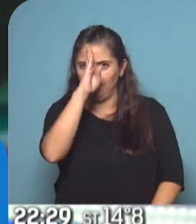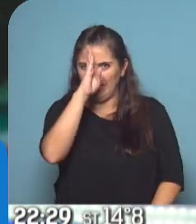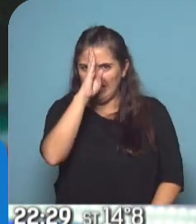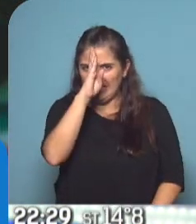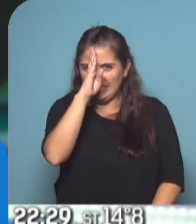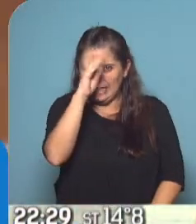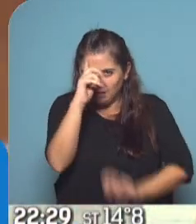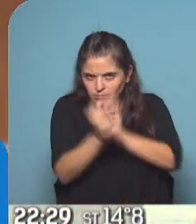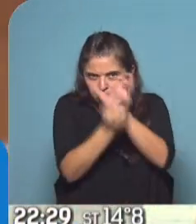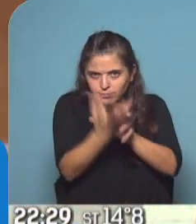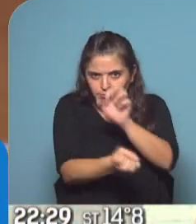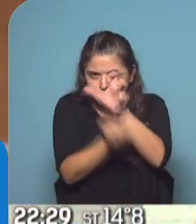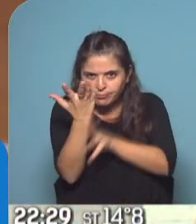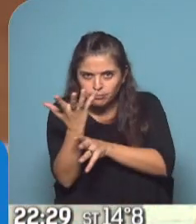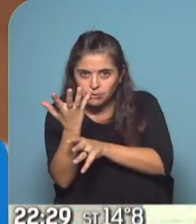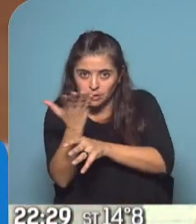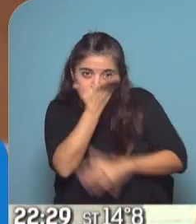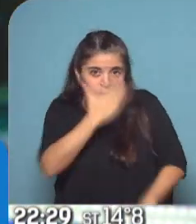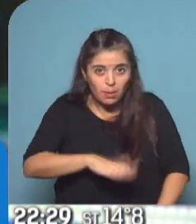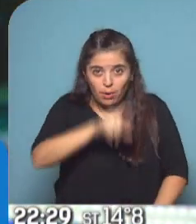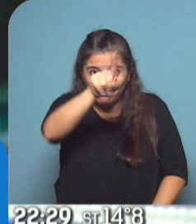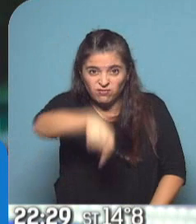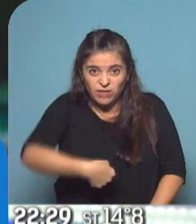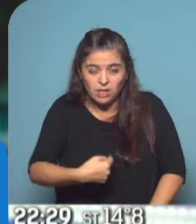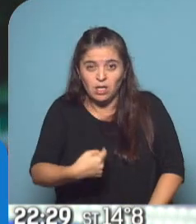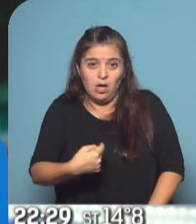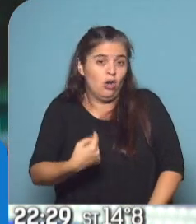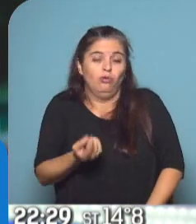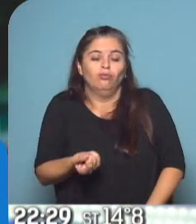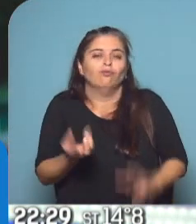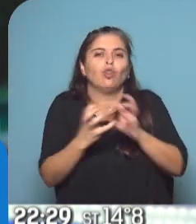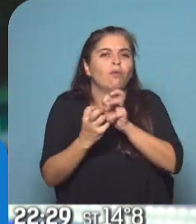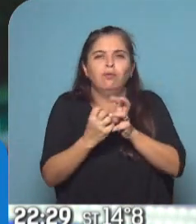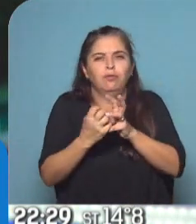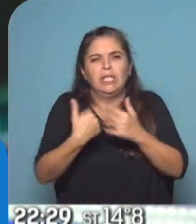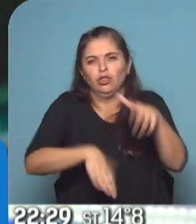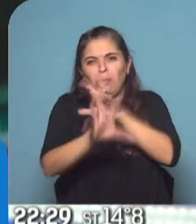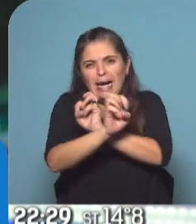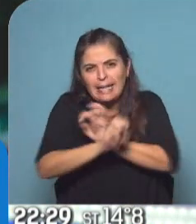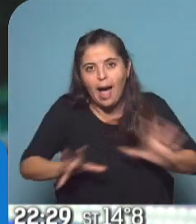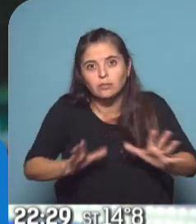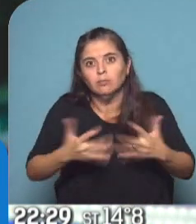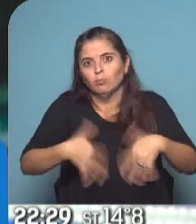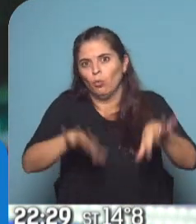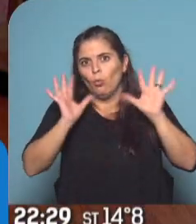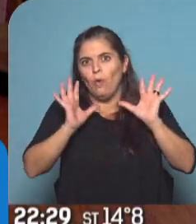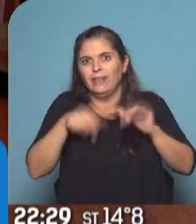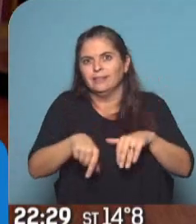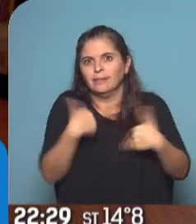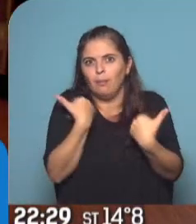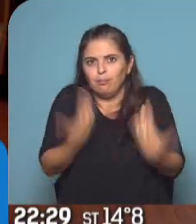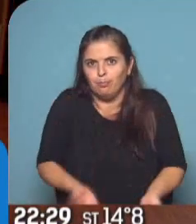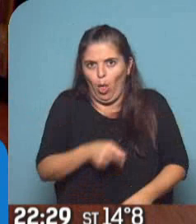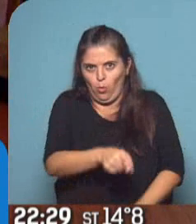por casos en una disputa o en tensiones abiertas digamos en particular en la disputa entre china y eeuu